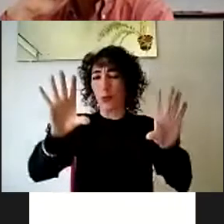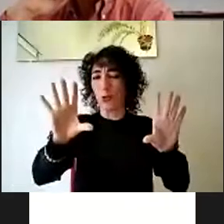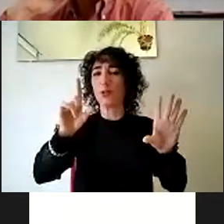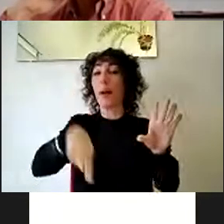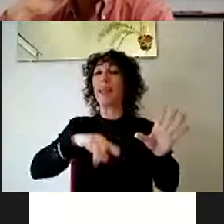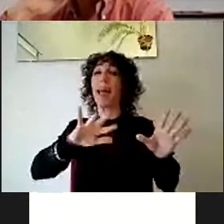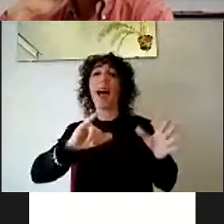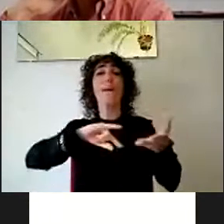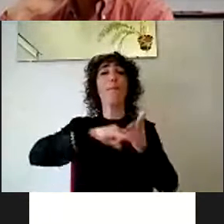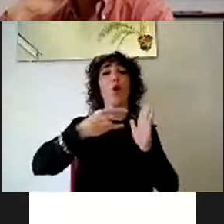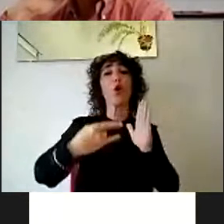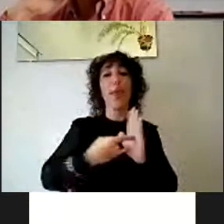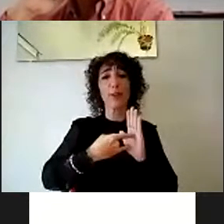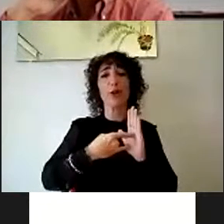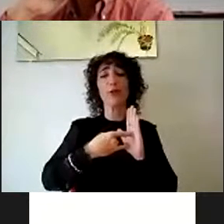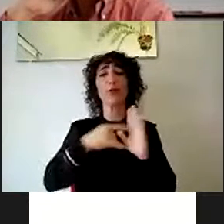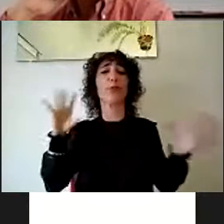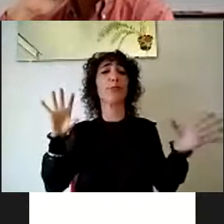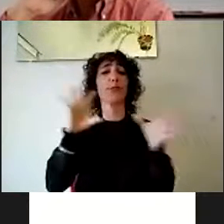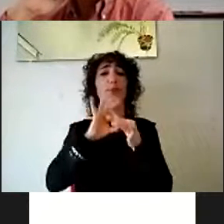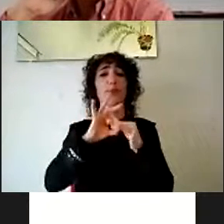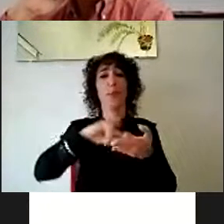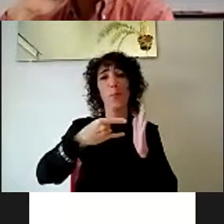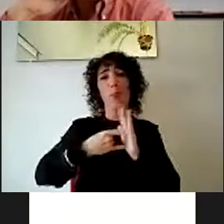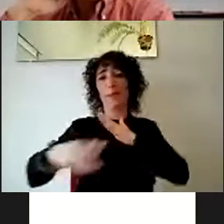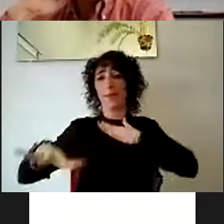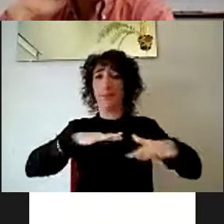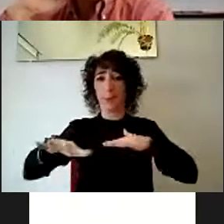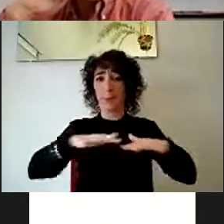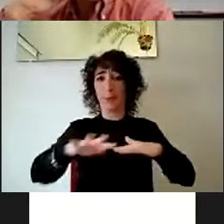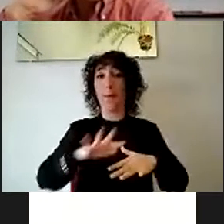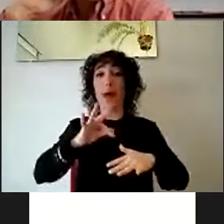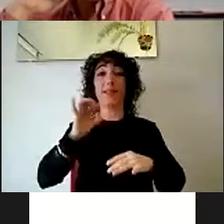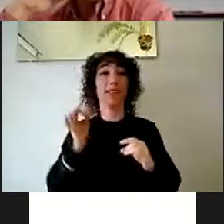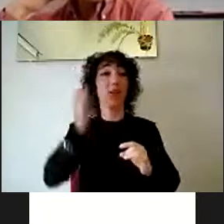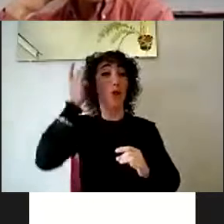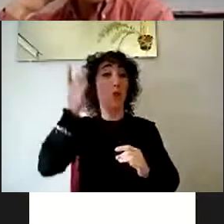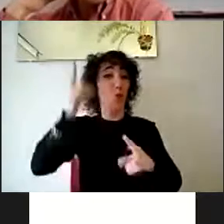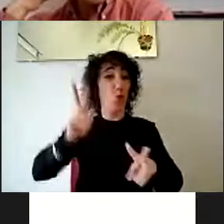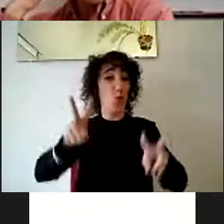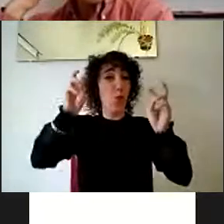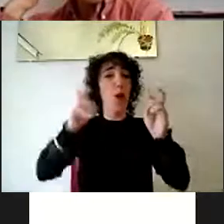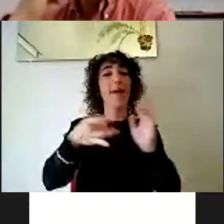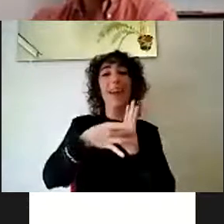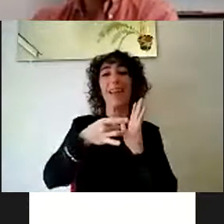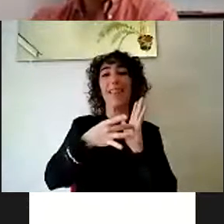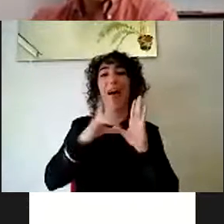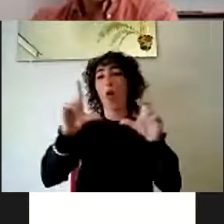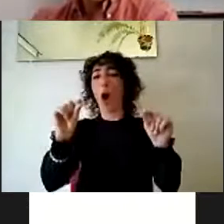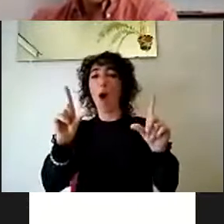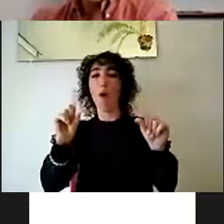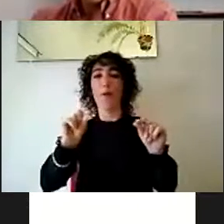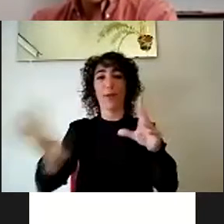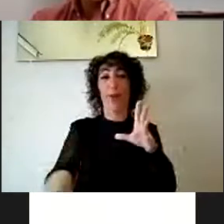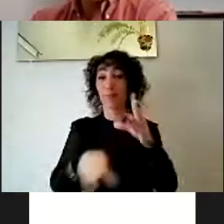también que tiene que ver con el plan de dinamización, innovación y calidad de la oferta complementaria en Puerto del